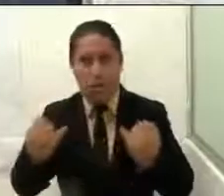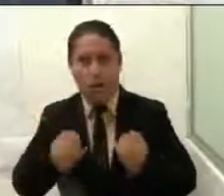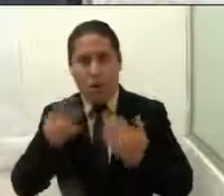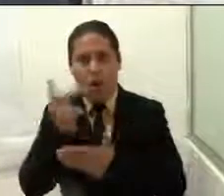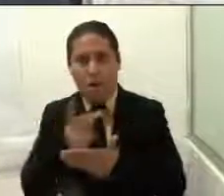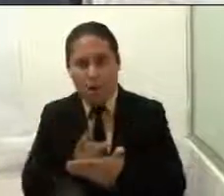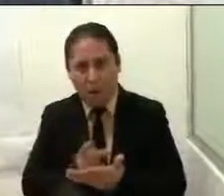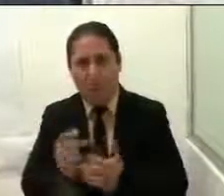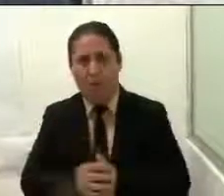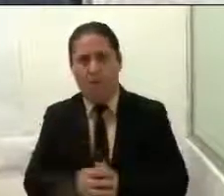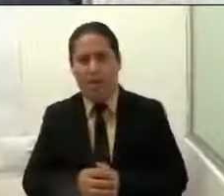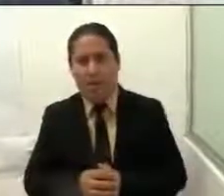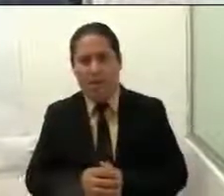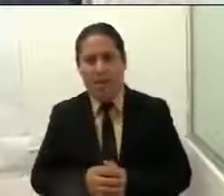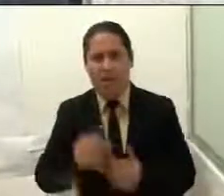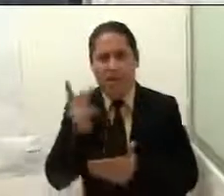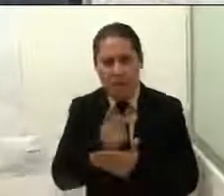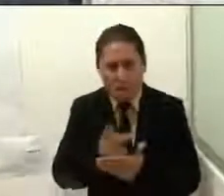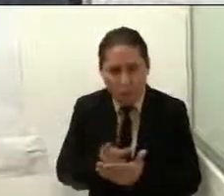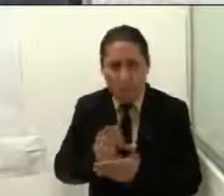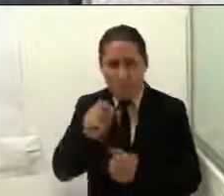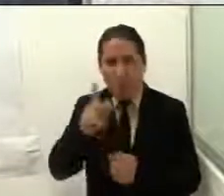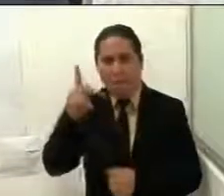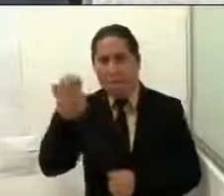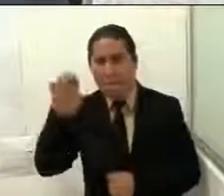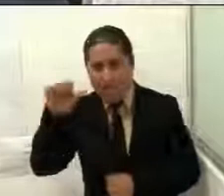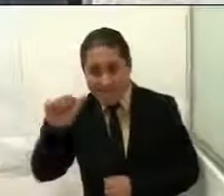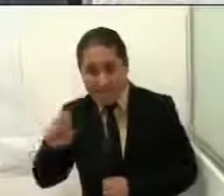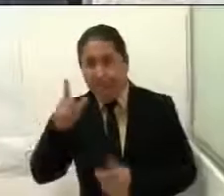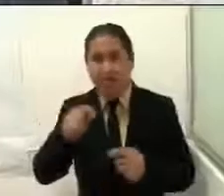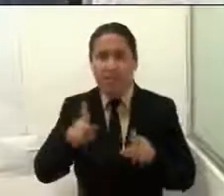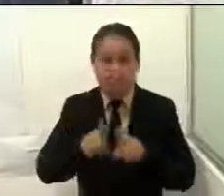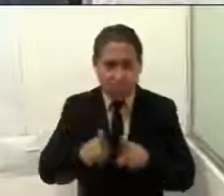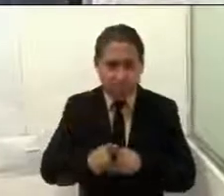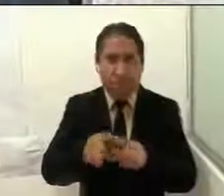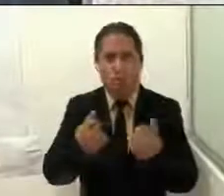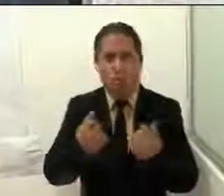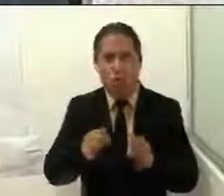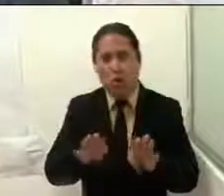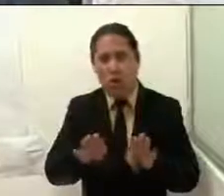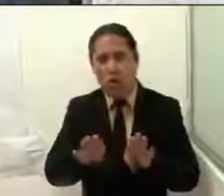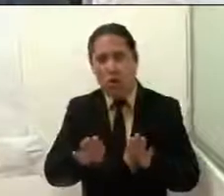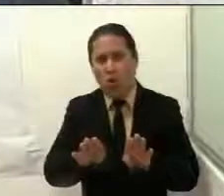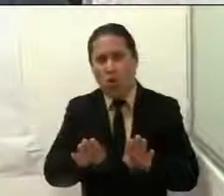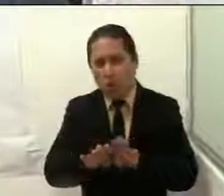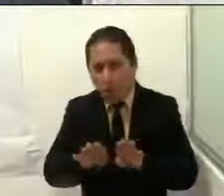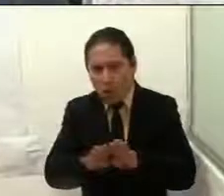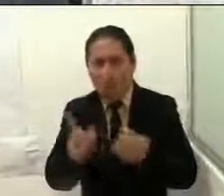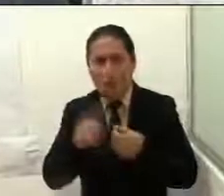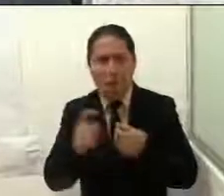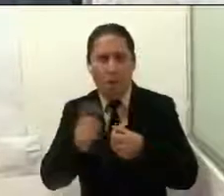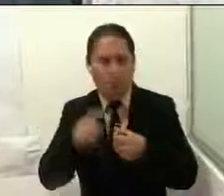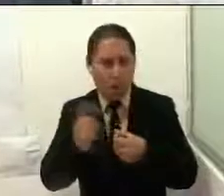el programa del pesah es un buen referente ya que este en este se ha privilegiado la participación